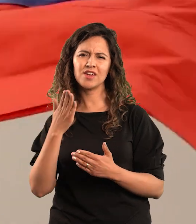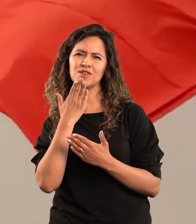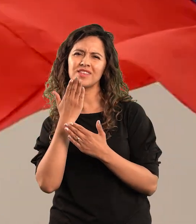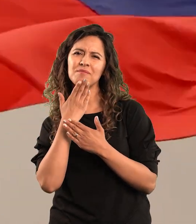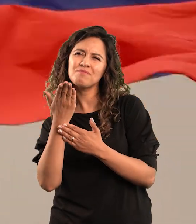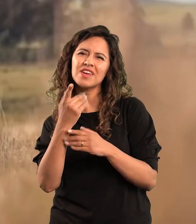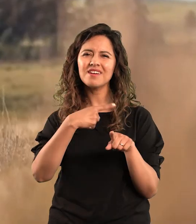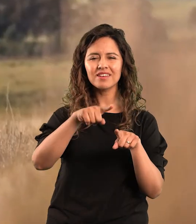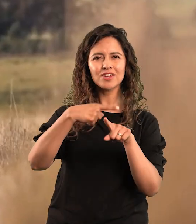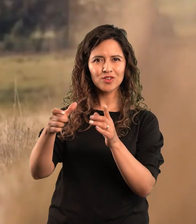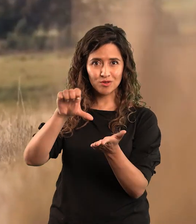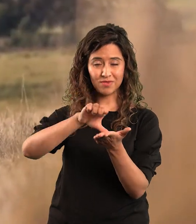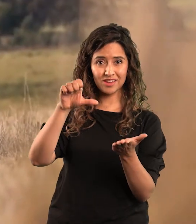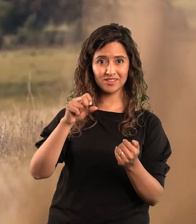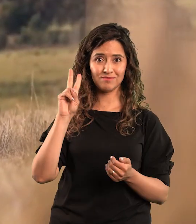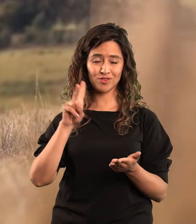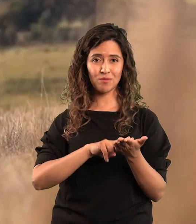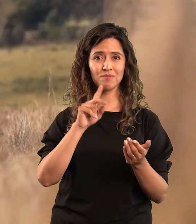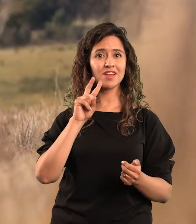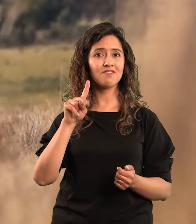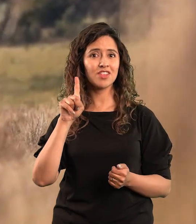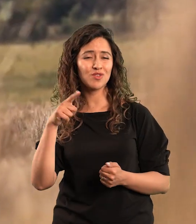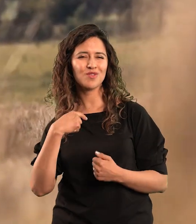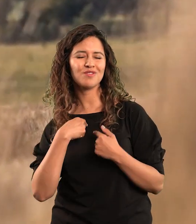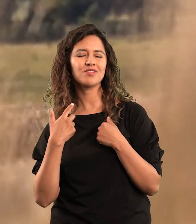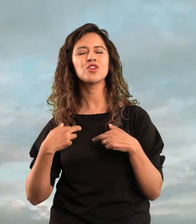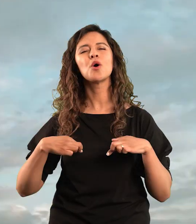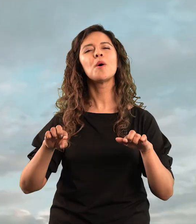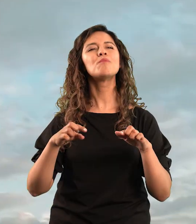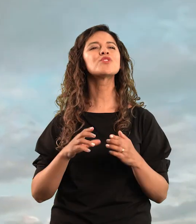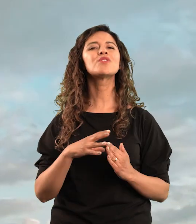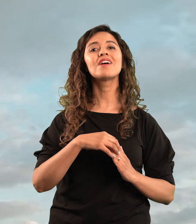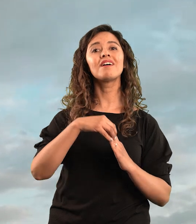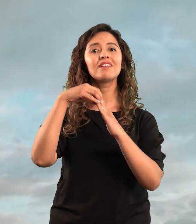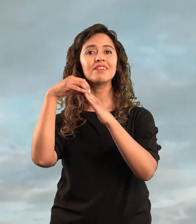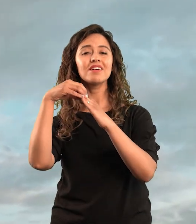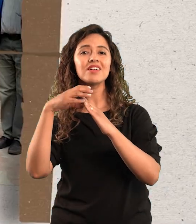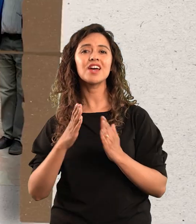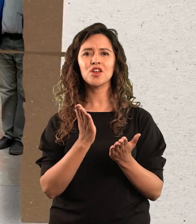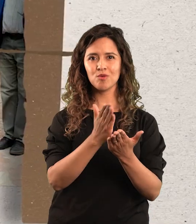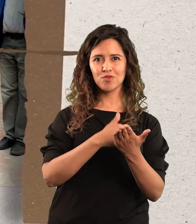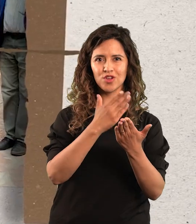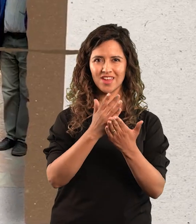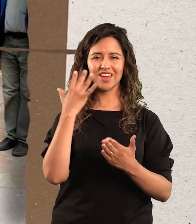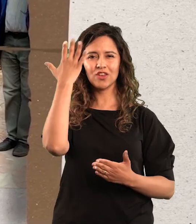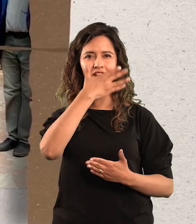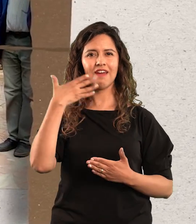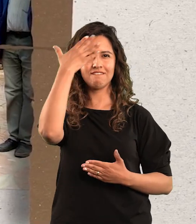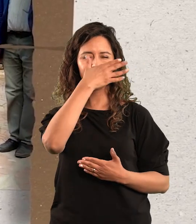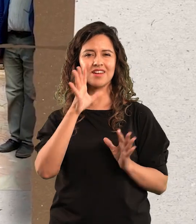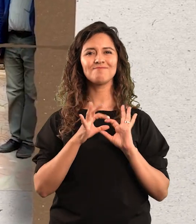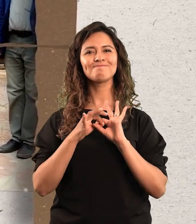y Colombia. En el 2021 tuve la oportunidad de liderar un proyecto en Etiopía, África. Agradezco a Dios que